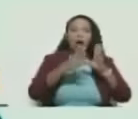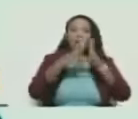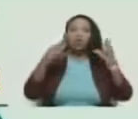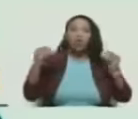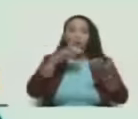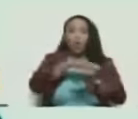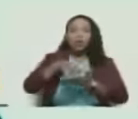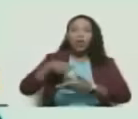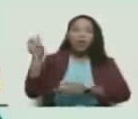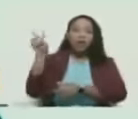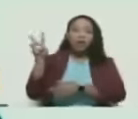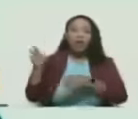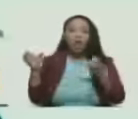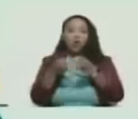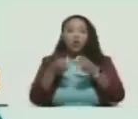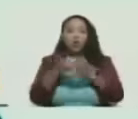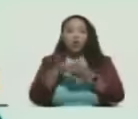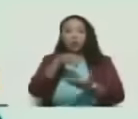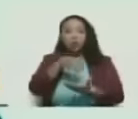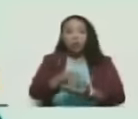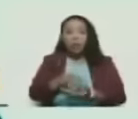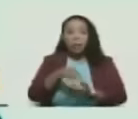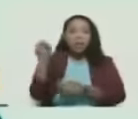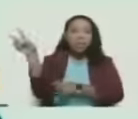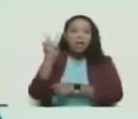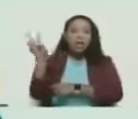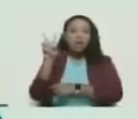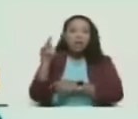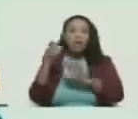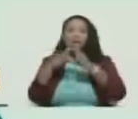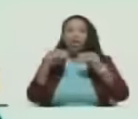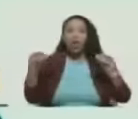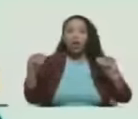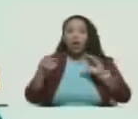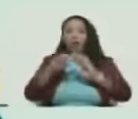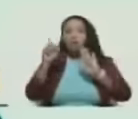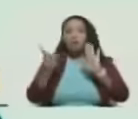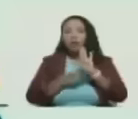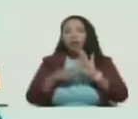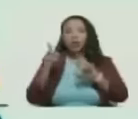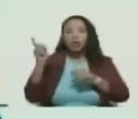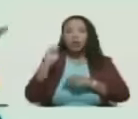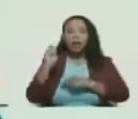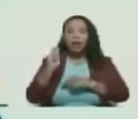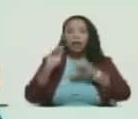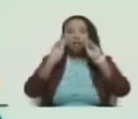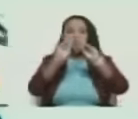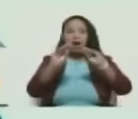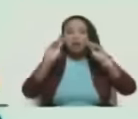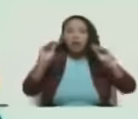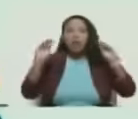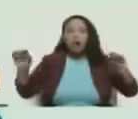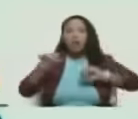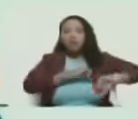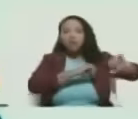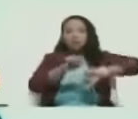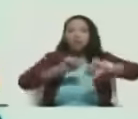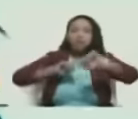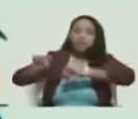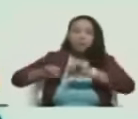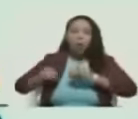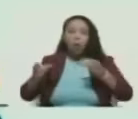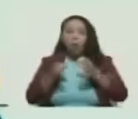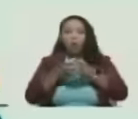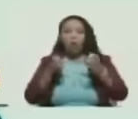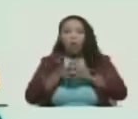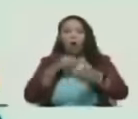del país los comandos estadales Venezuela Toda, que tienen la tarea de convocar a todos los movimientos, a todos los sectores